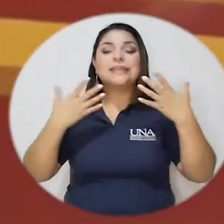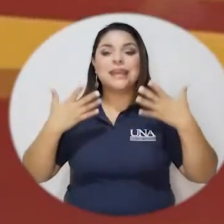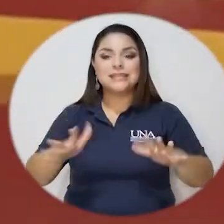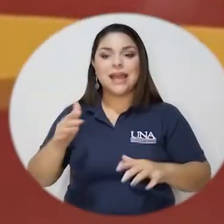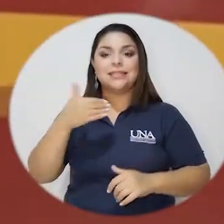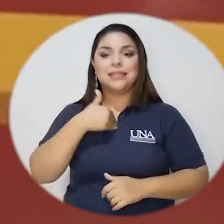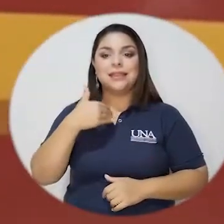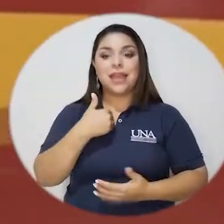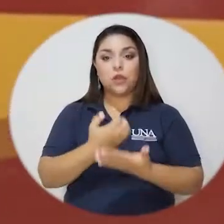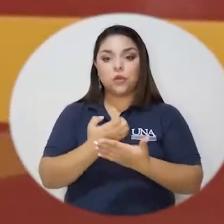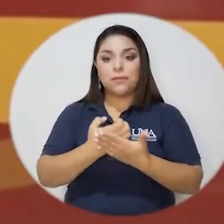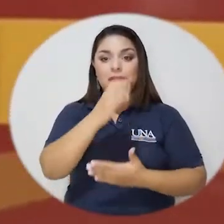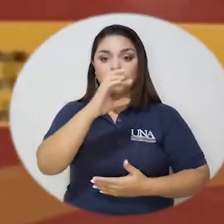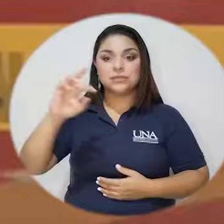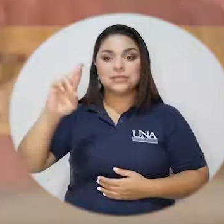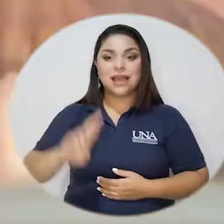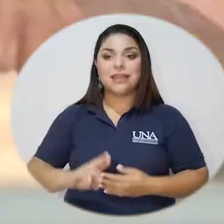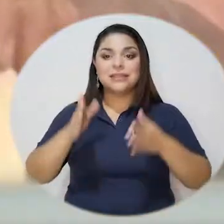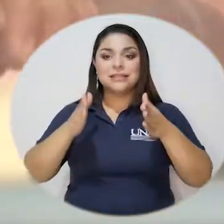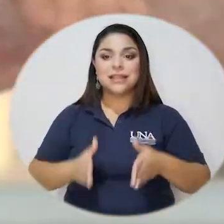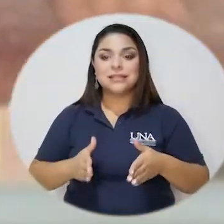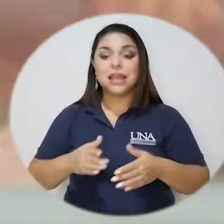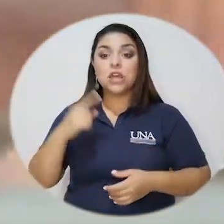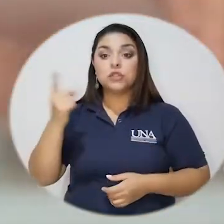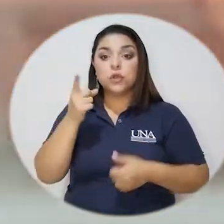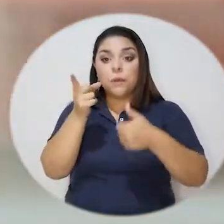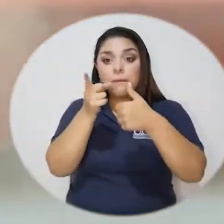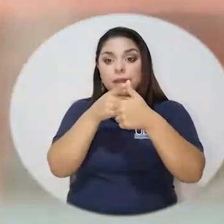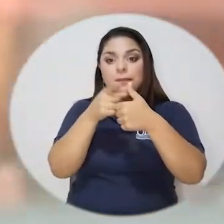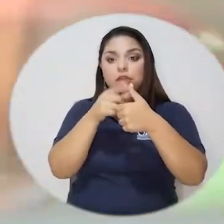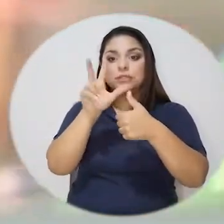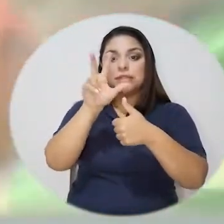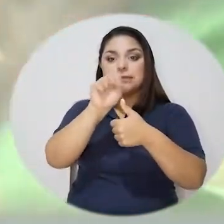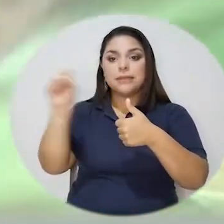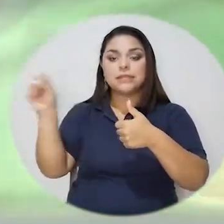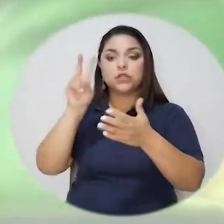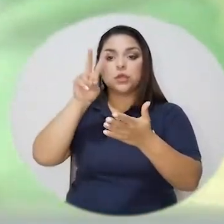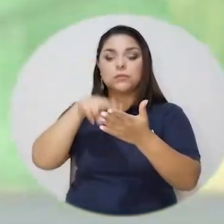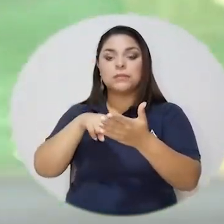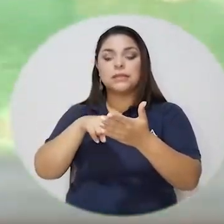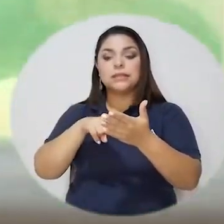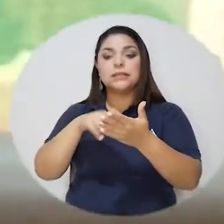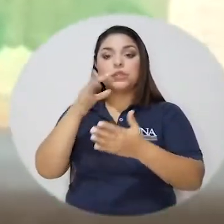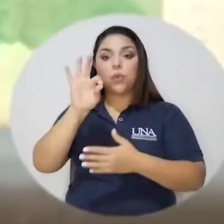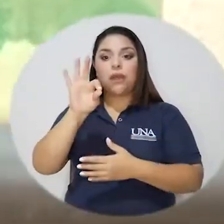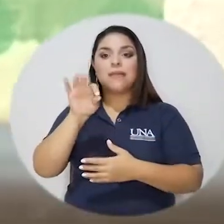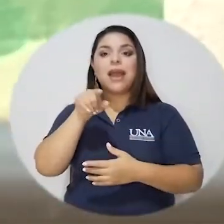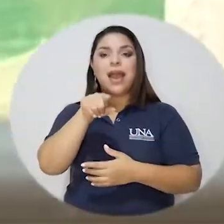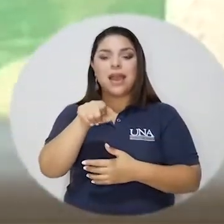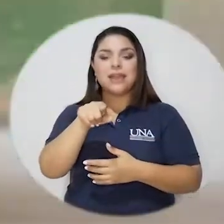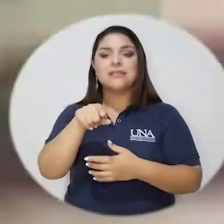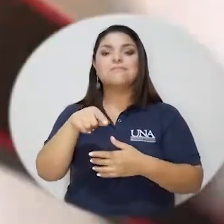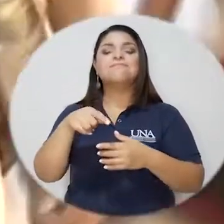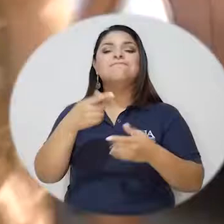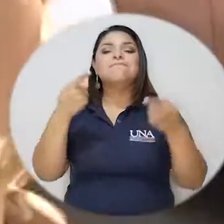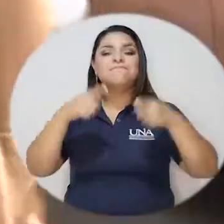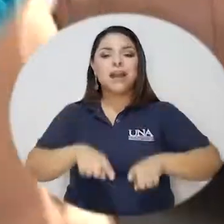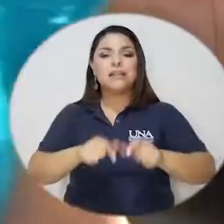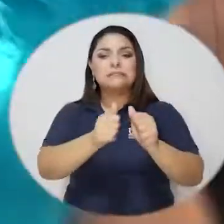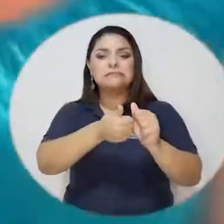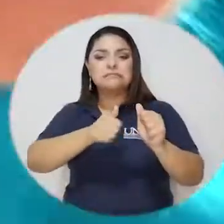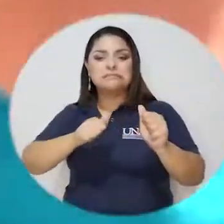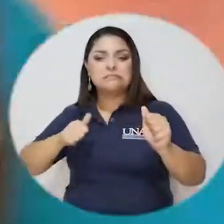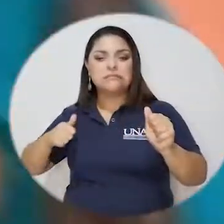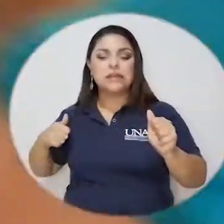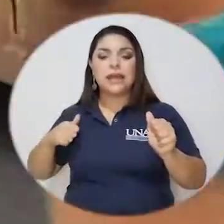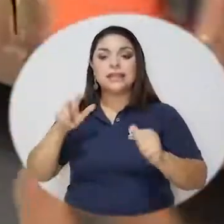ya tenía la economía costarricense. Solo en los 3 primeros meses del 2029, la economía experimenta un retroceso en capacidad